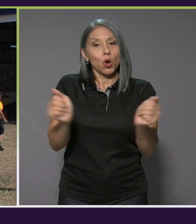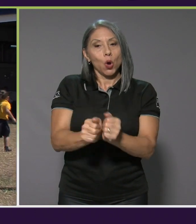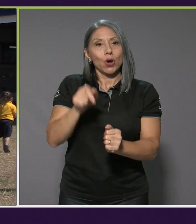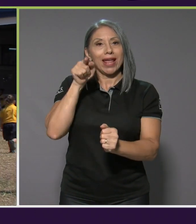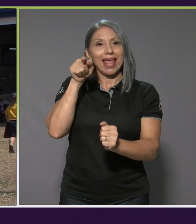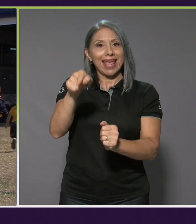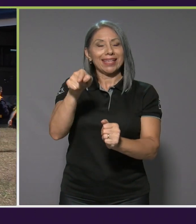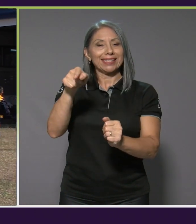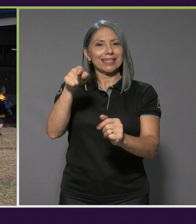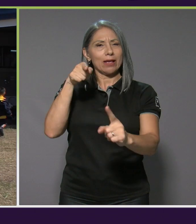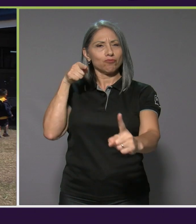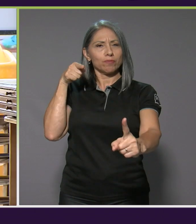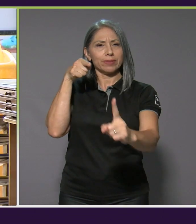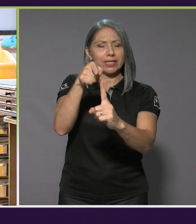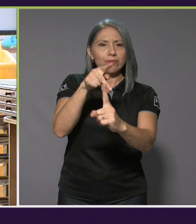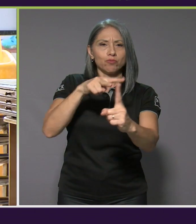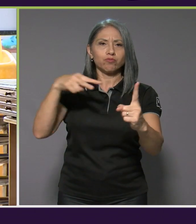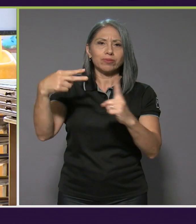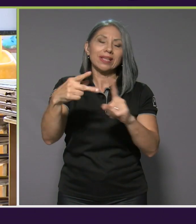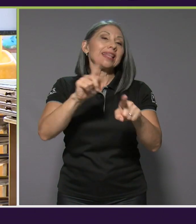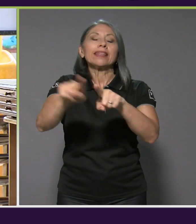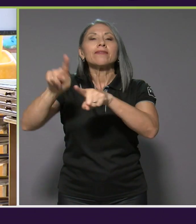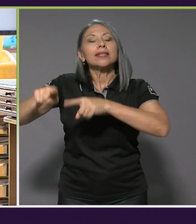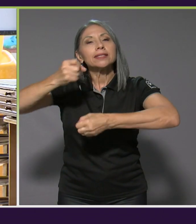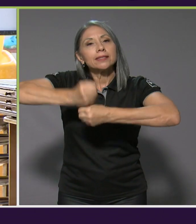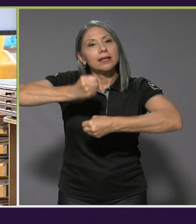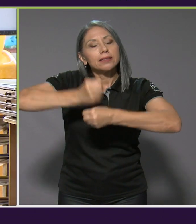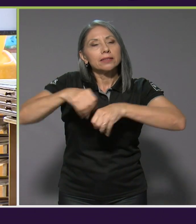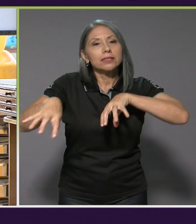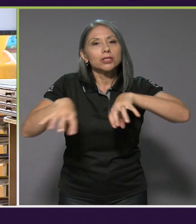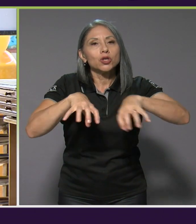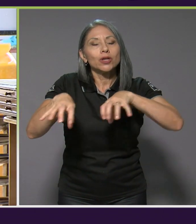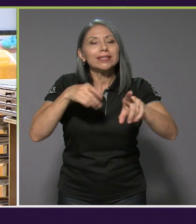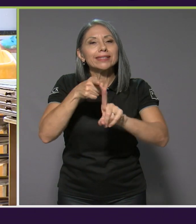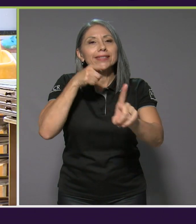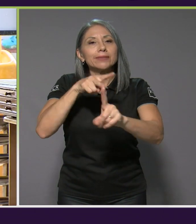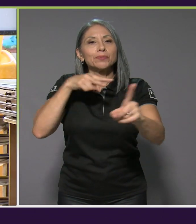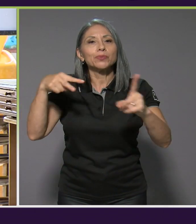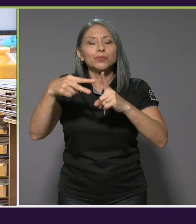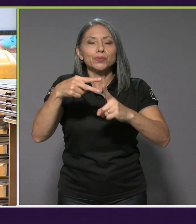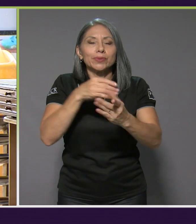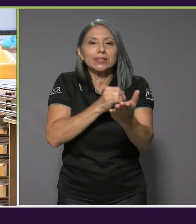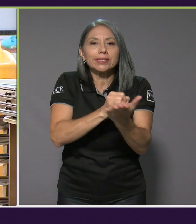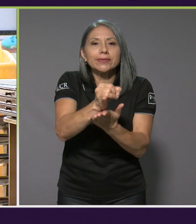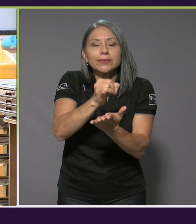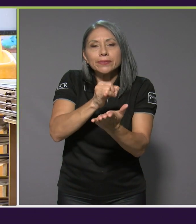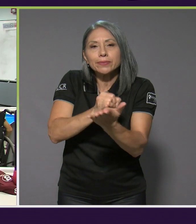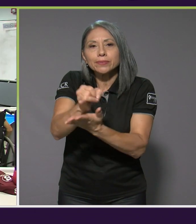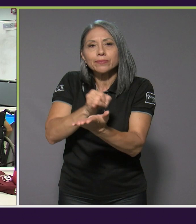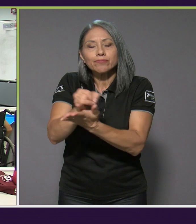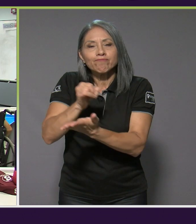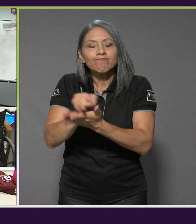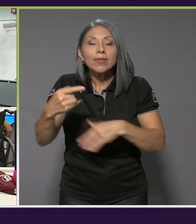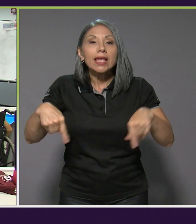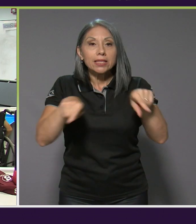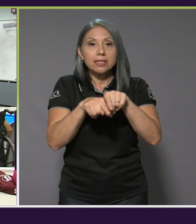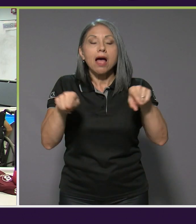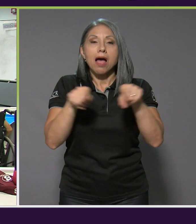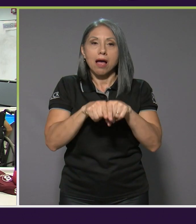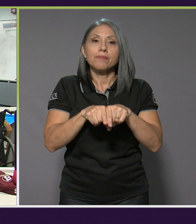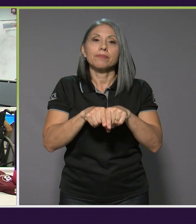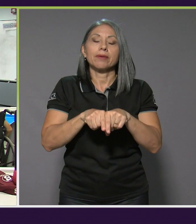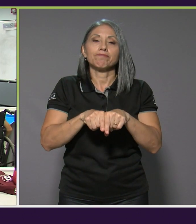hace distintas acciones, sobre todo desde el punto de vista de la investigación y también